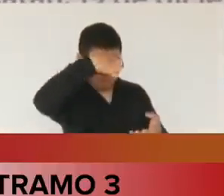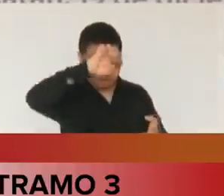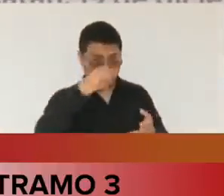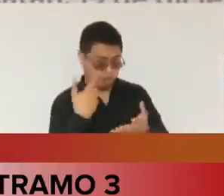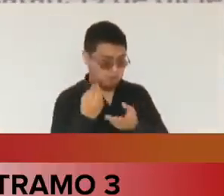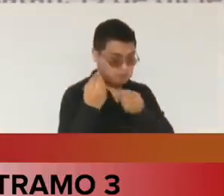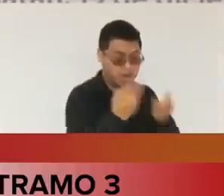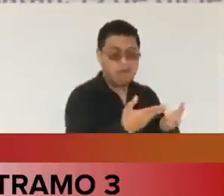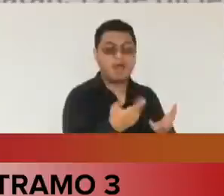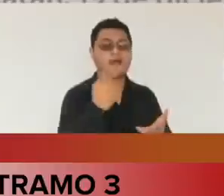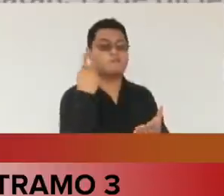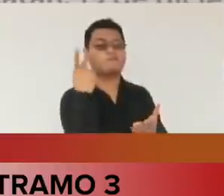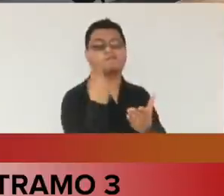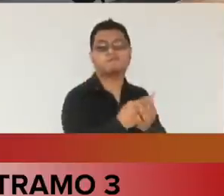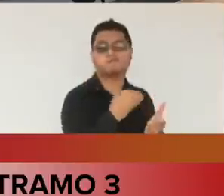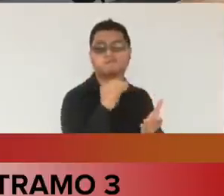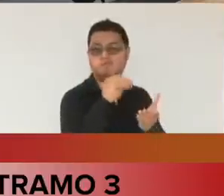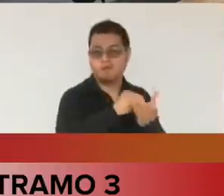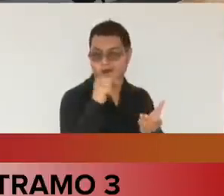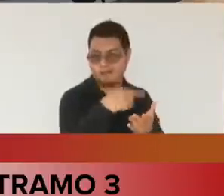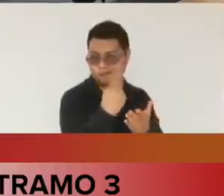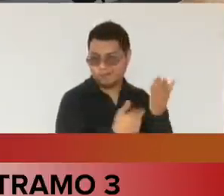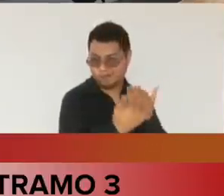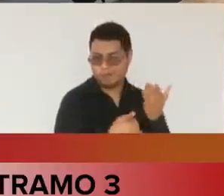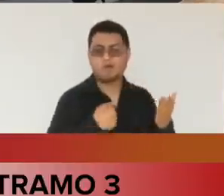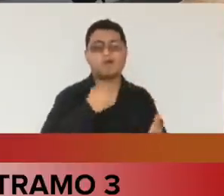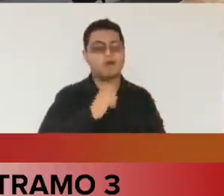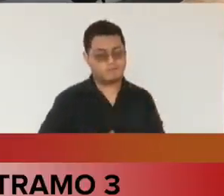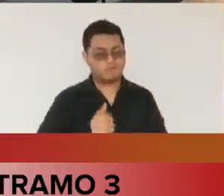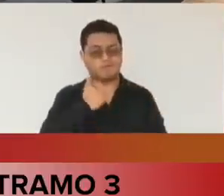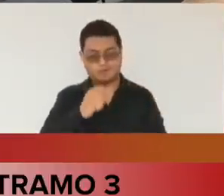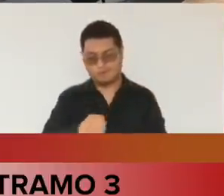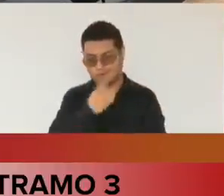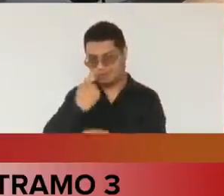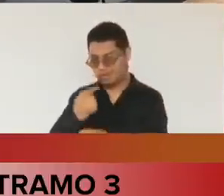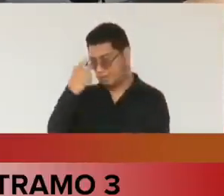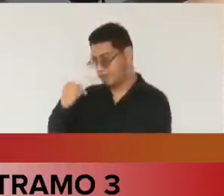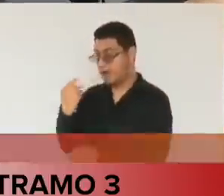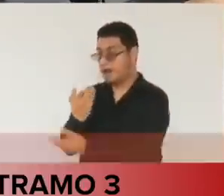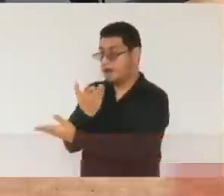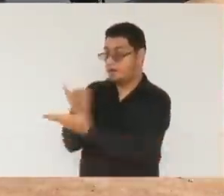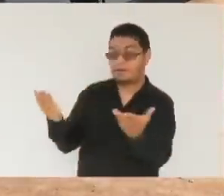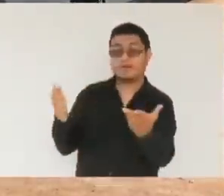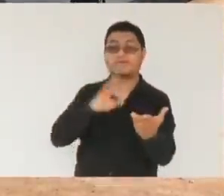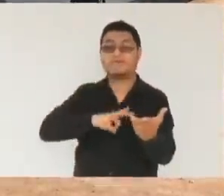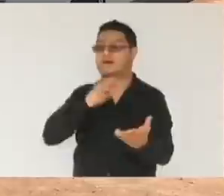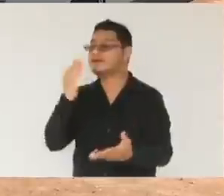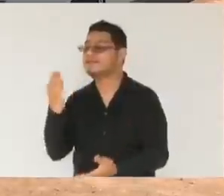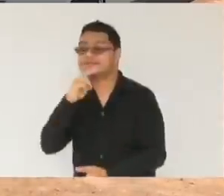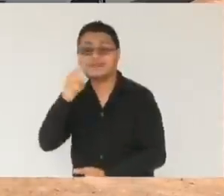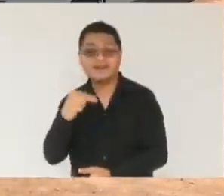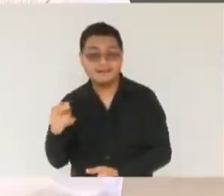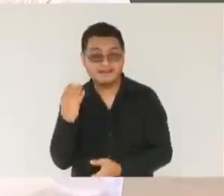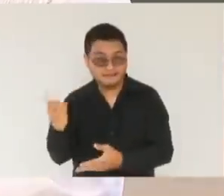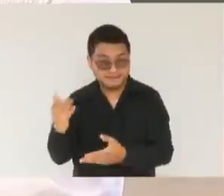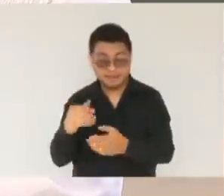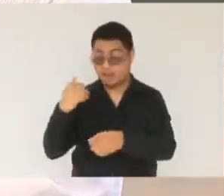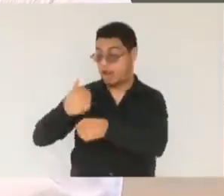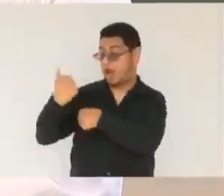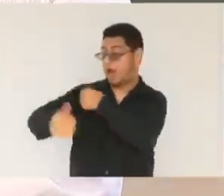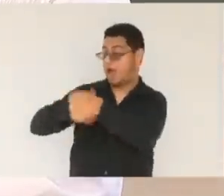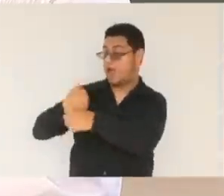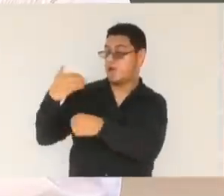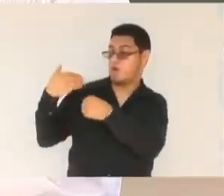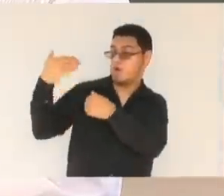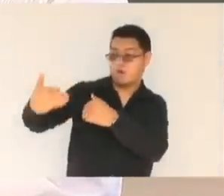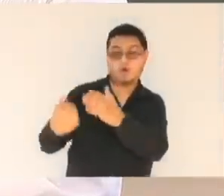al servicio de este proyecto. Aprovecho igualmente esta oportunidad para desearles a todos ustedes una feliz Navidad, así como un próspero año nuevo que ahora